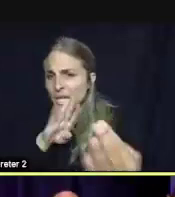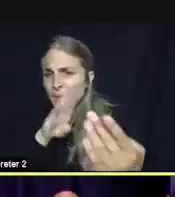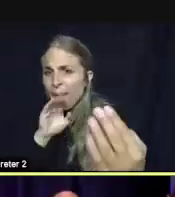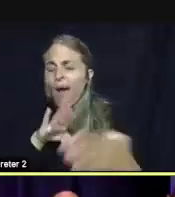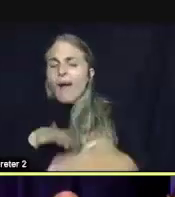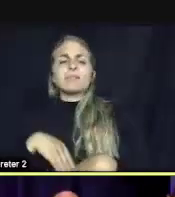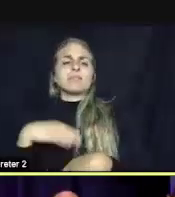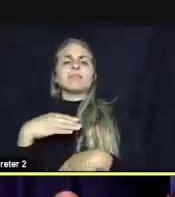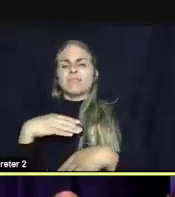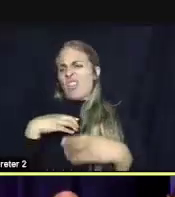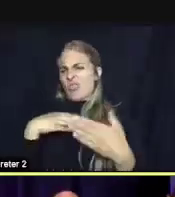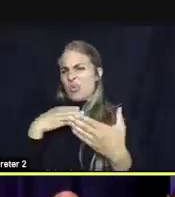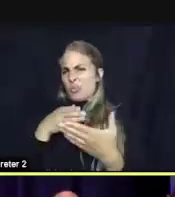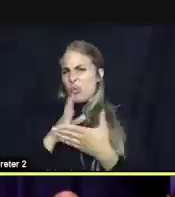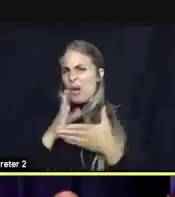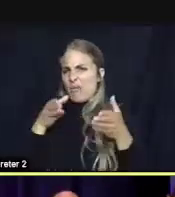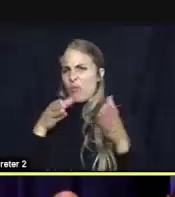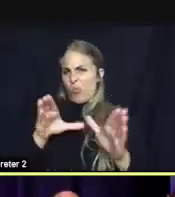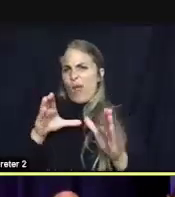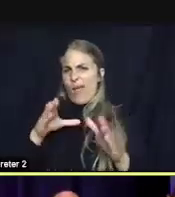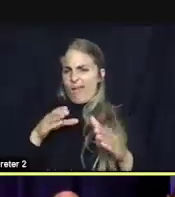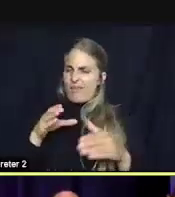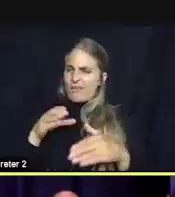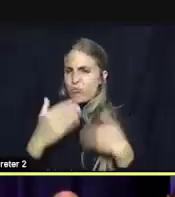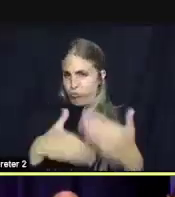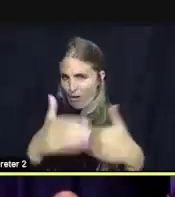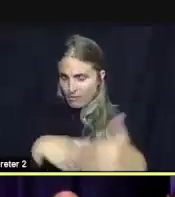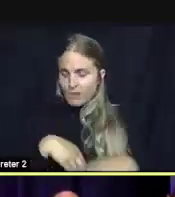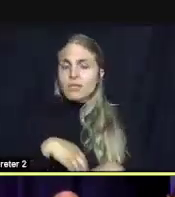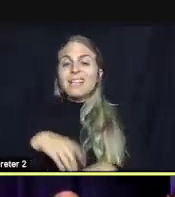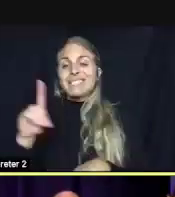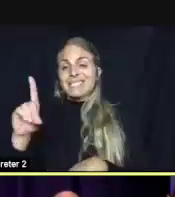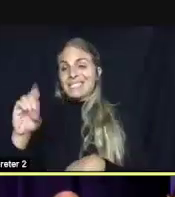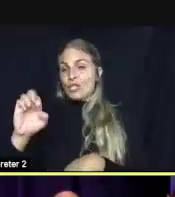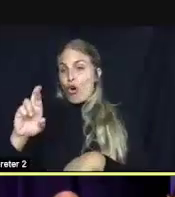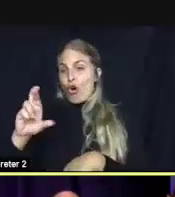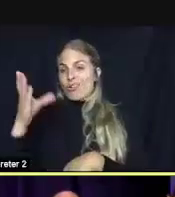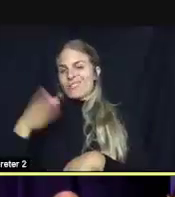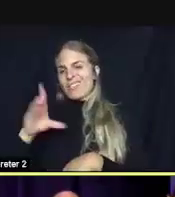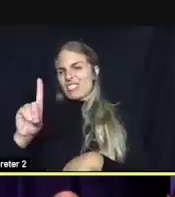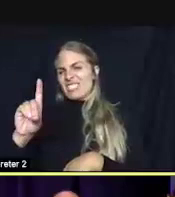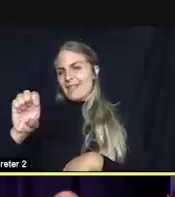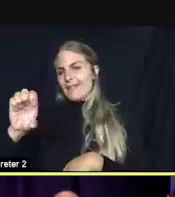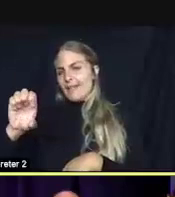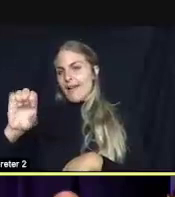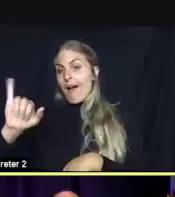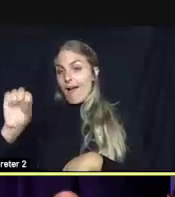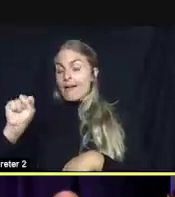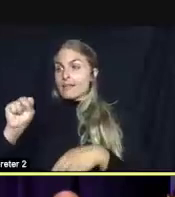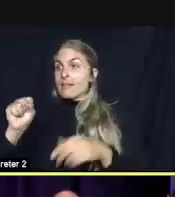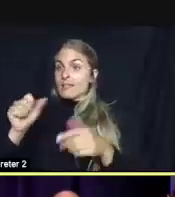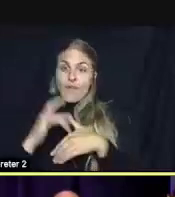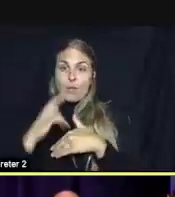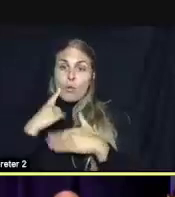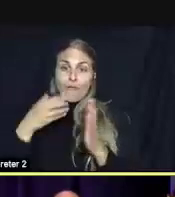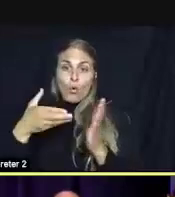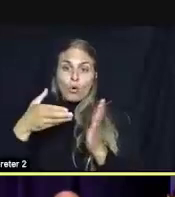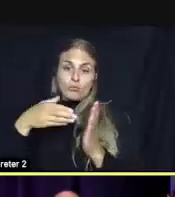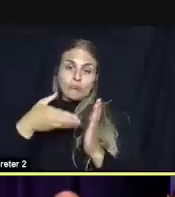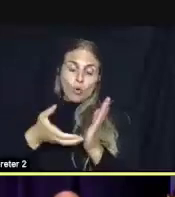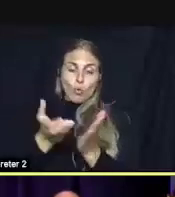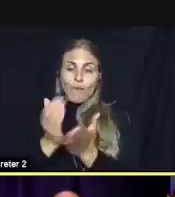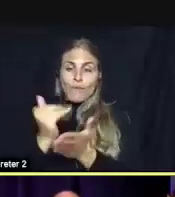2021. La audiencia se celebra para obtener comentarios sobre el informe y la evaluación y